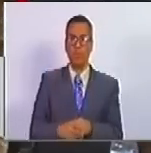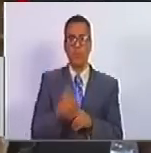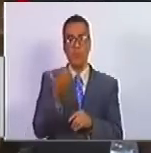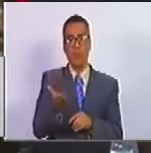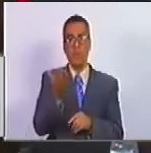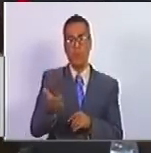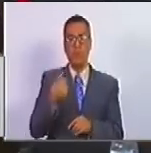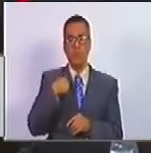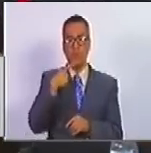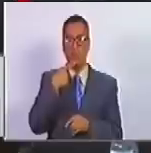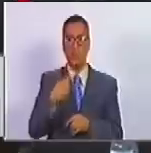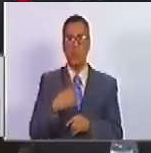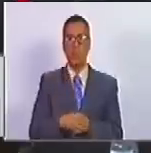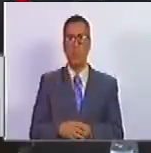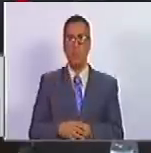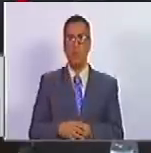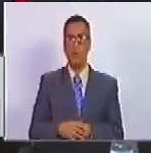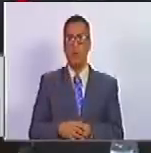importante destacar